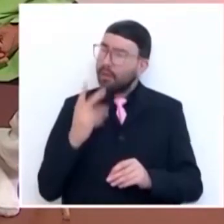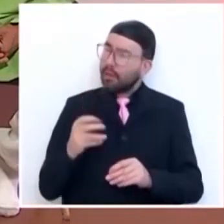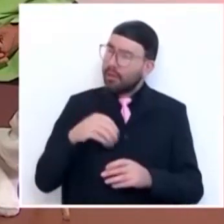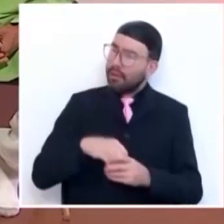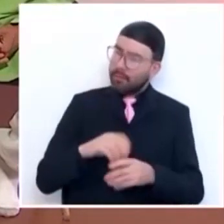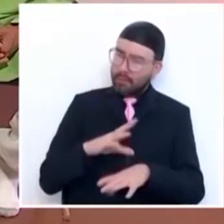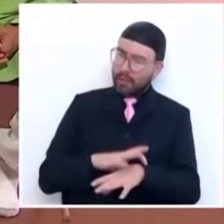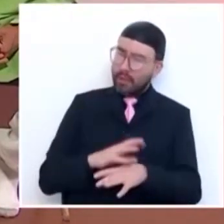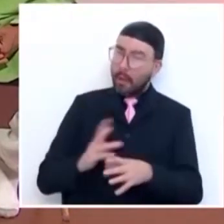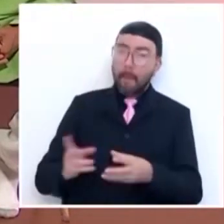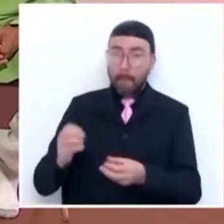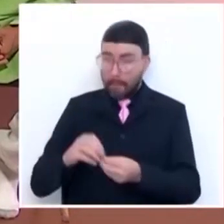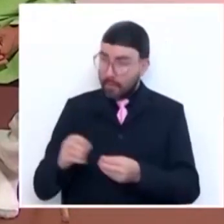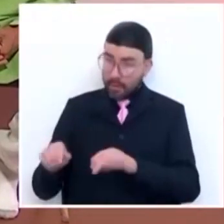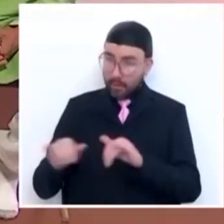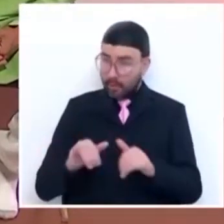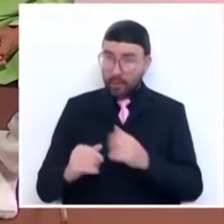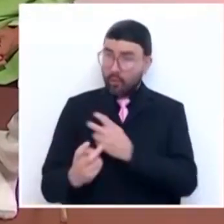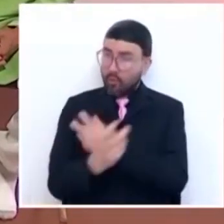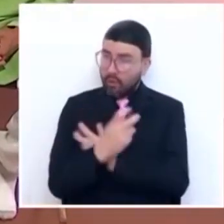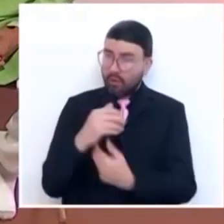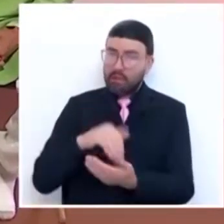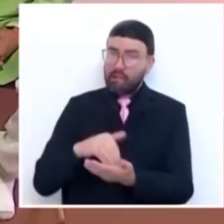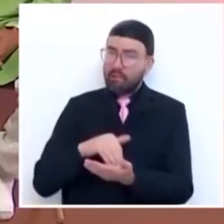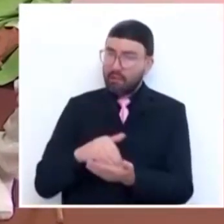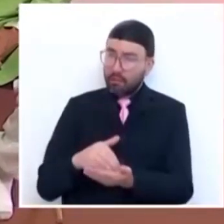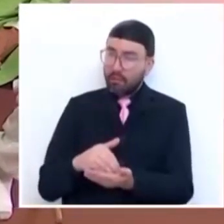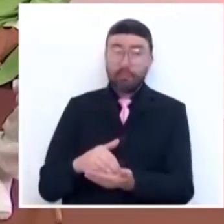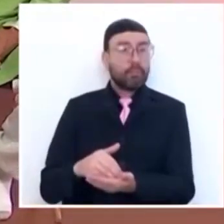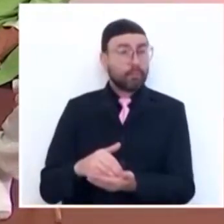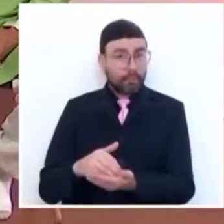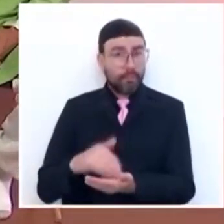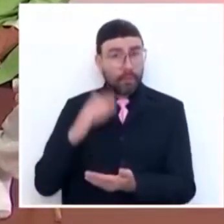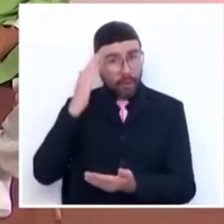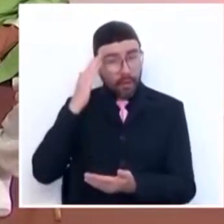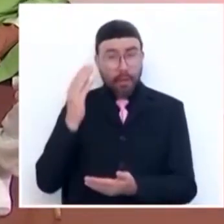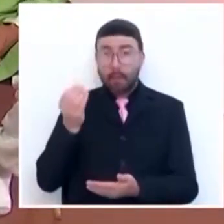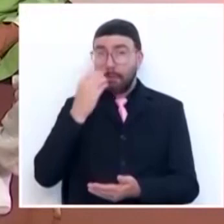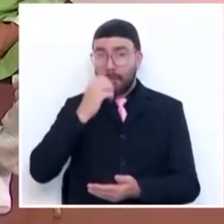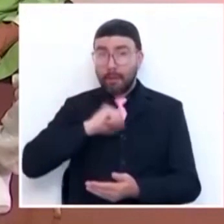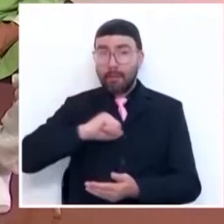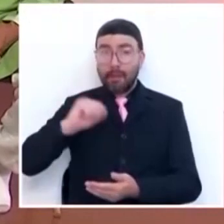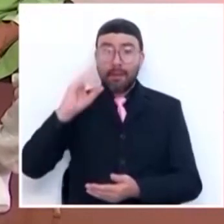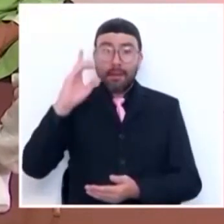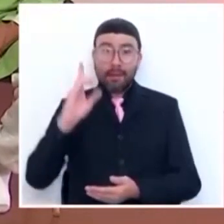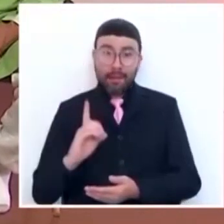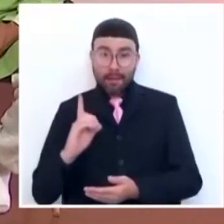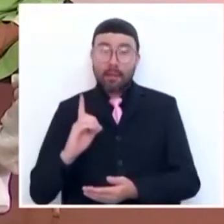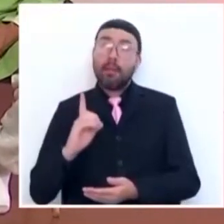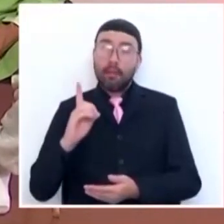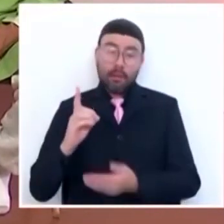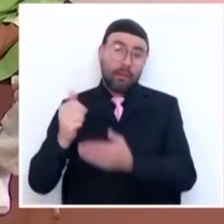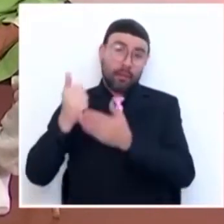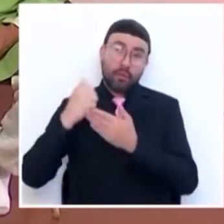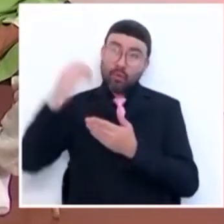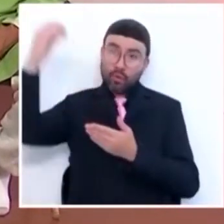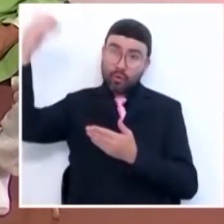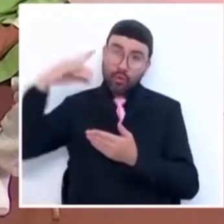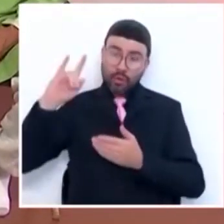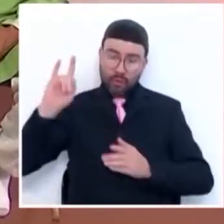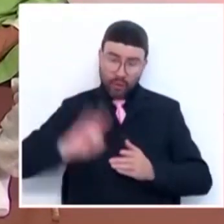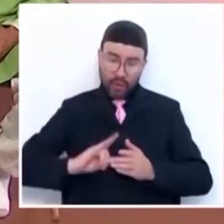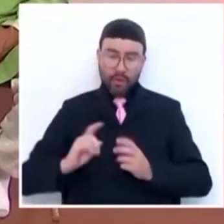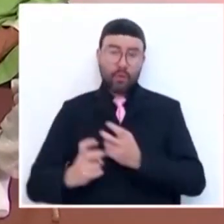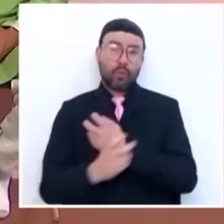relación con la osteoporosis? Por supuesto que sí, porque sabemos que la vitamina D ayuda a fijar el calcio en el hueso. Es